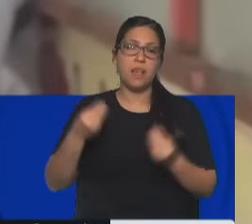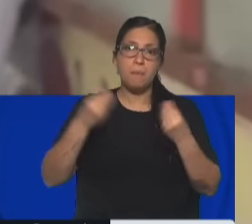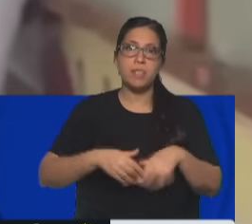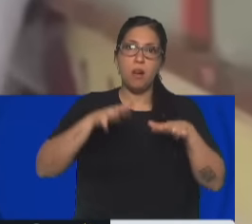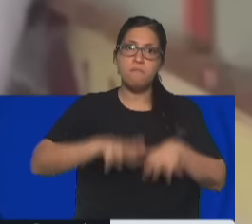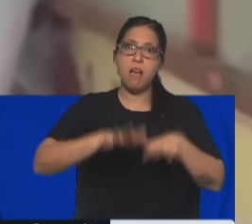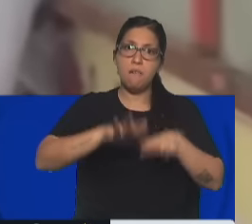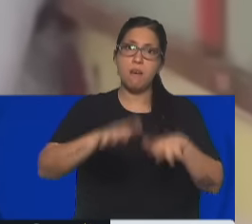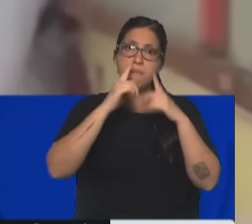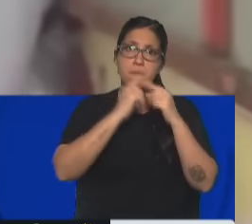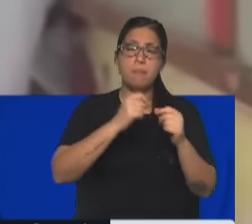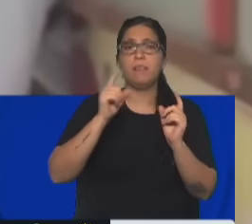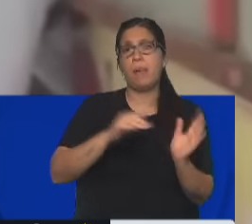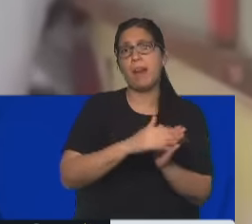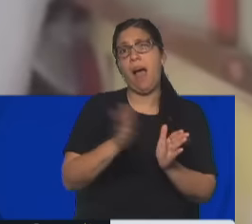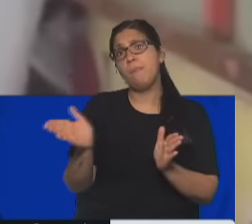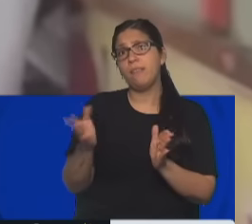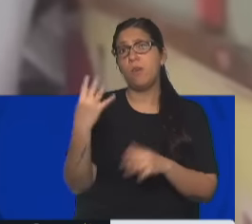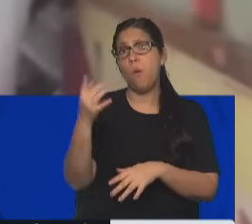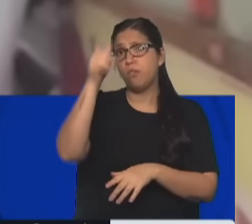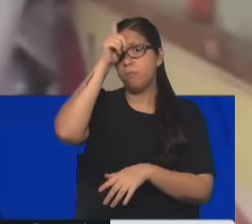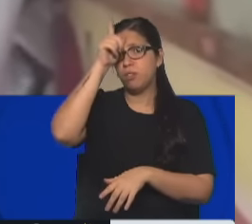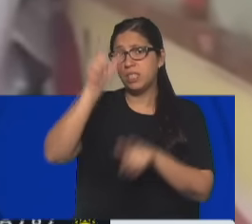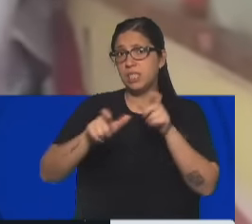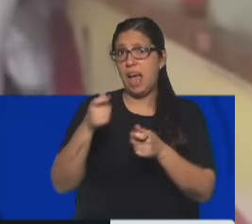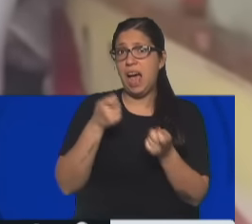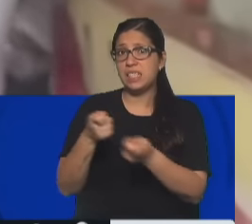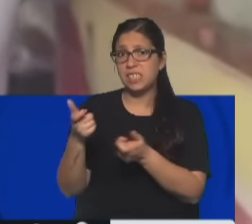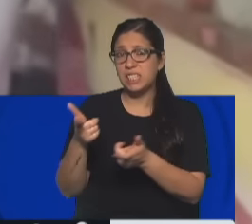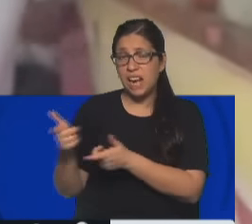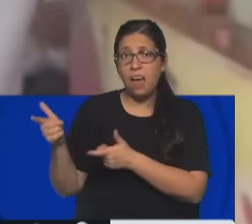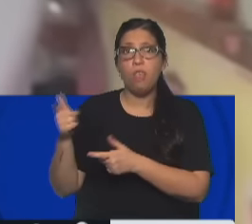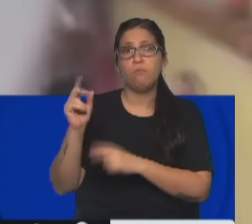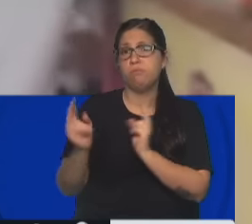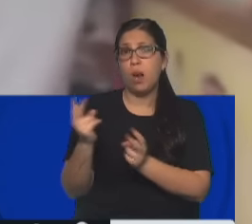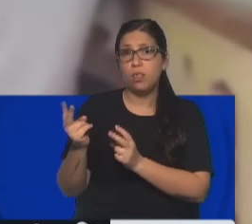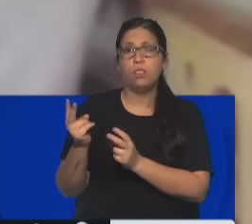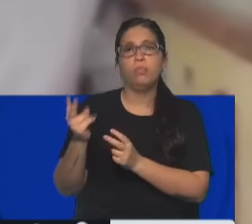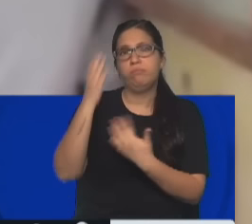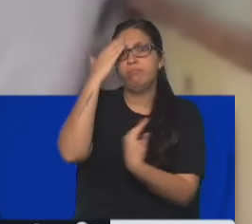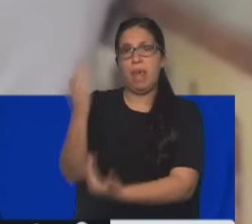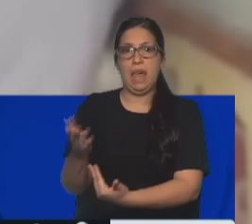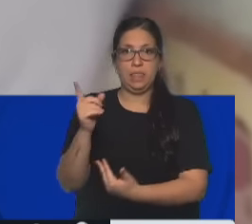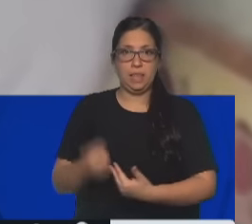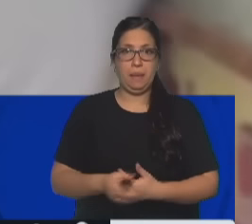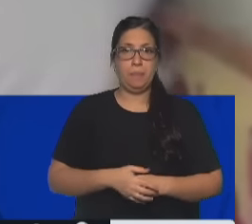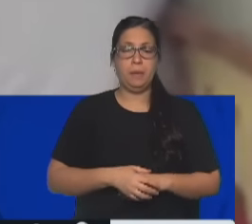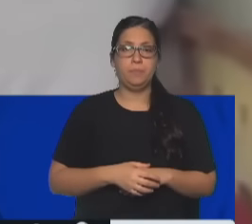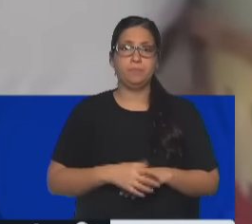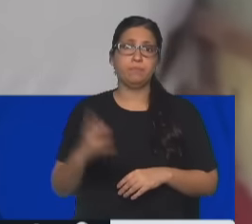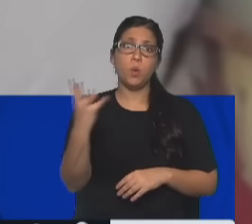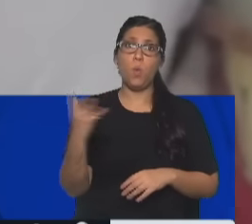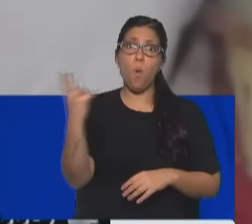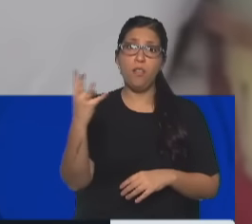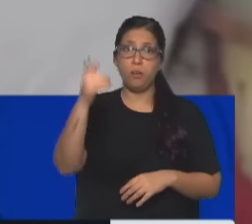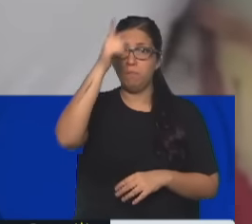después este homenaje justamente a los 4 policías asesinados, ¿no? Siempre teniendo en cuenta, son policías que forman